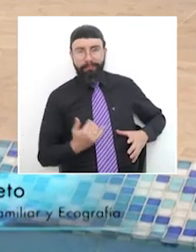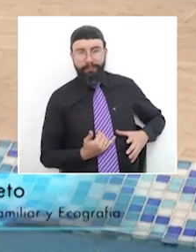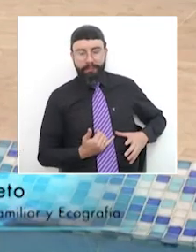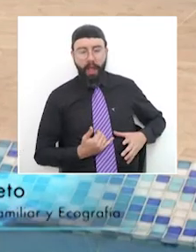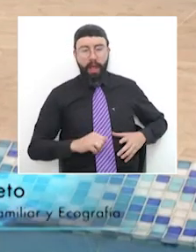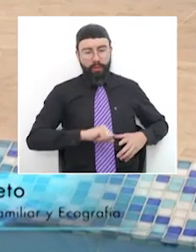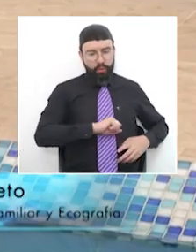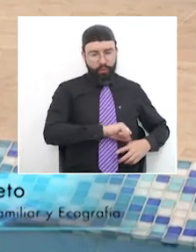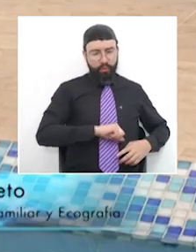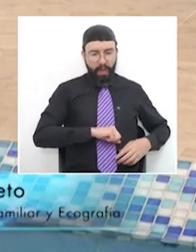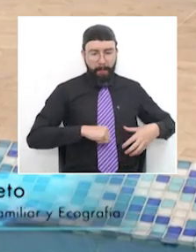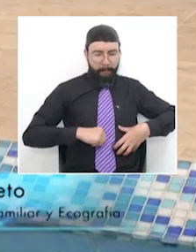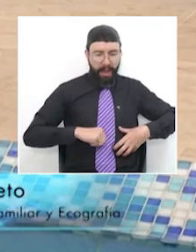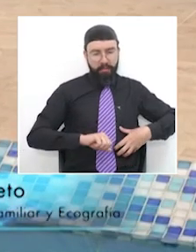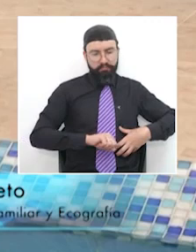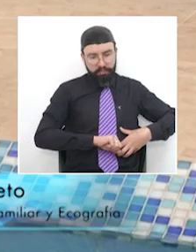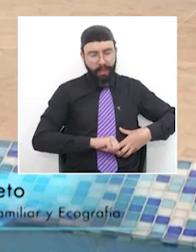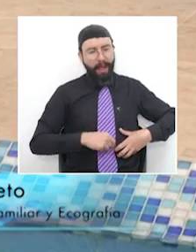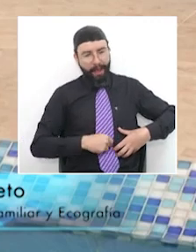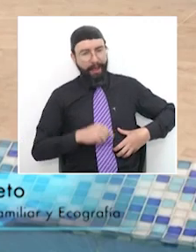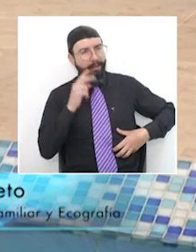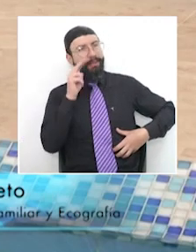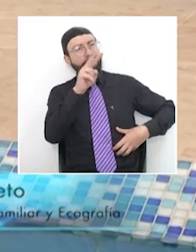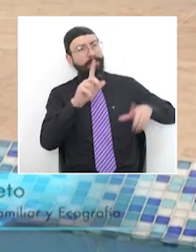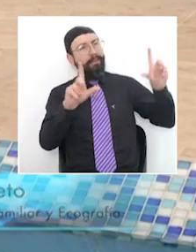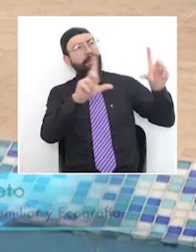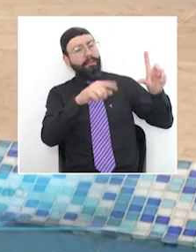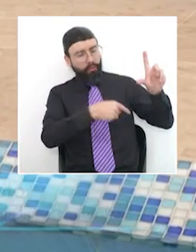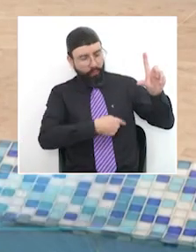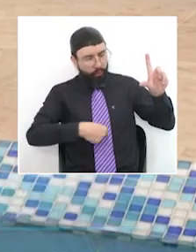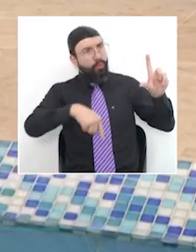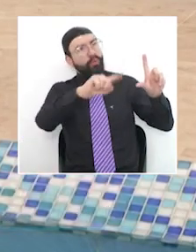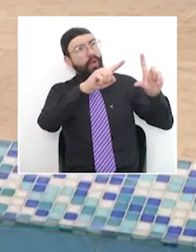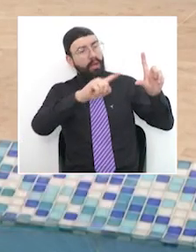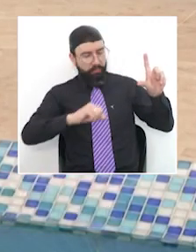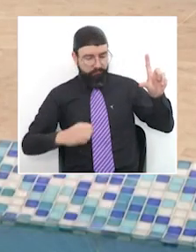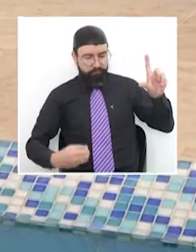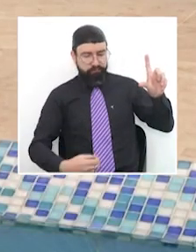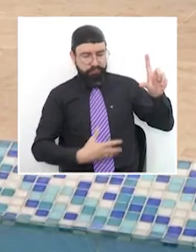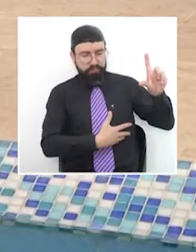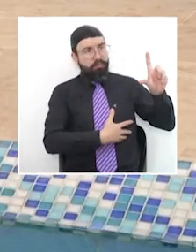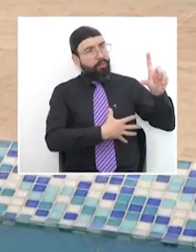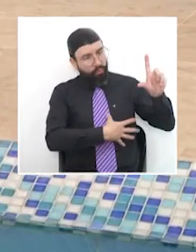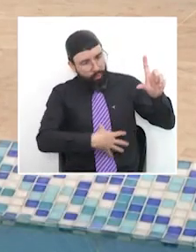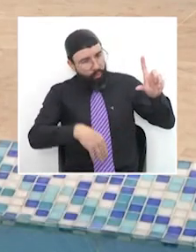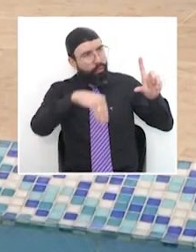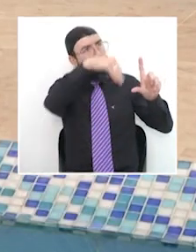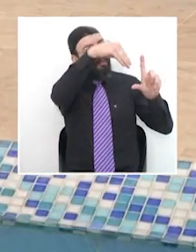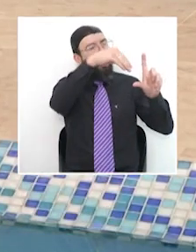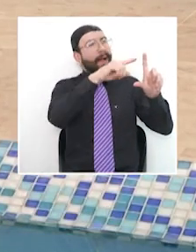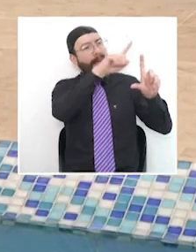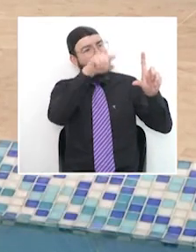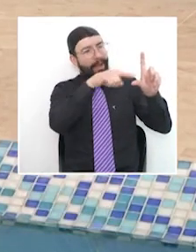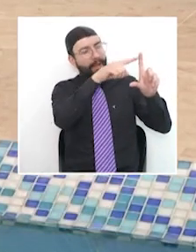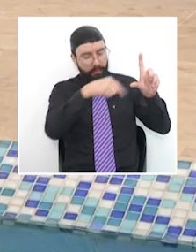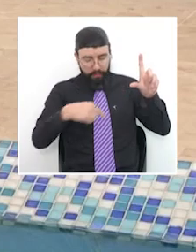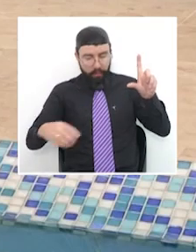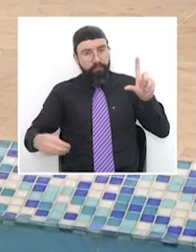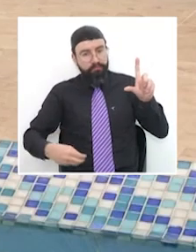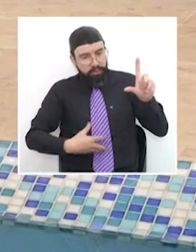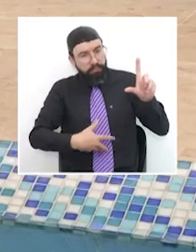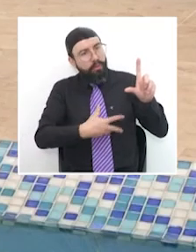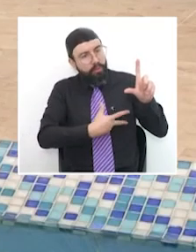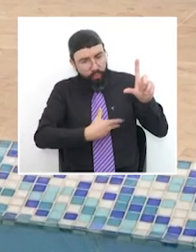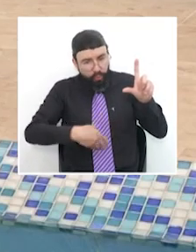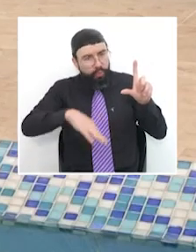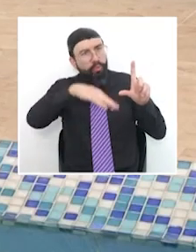uno de los órganos que estamos viendo, ¿sí? Y al devolverse, el transductor crea, digamos,